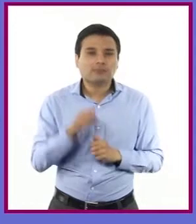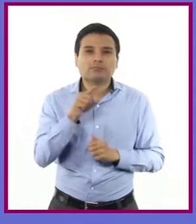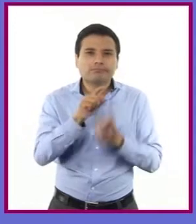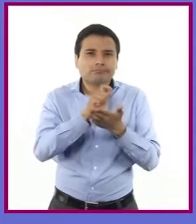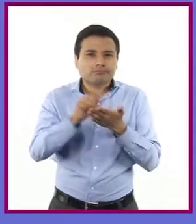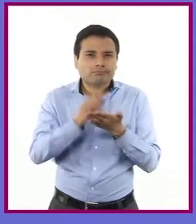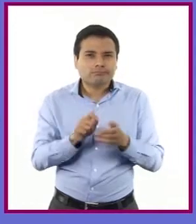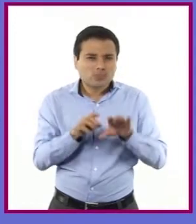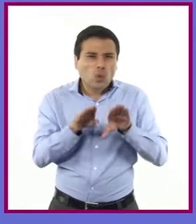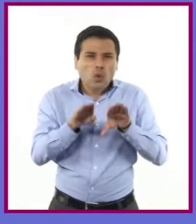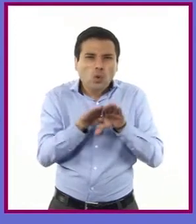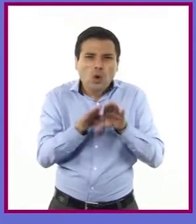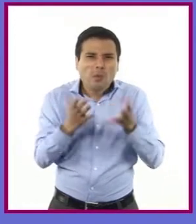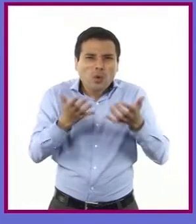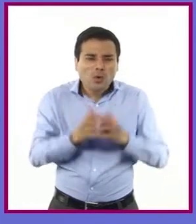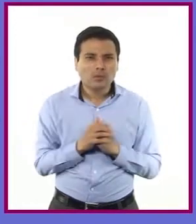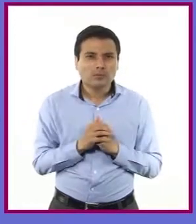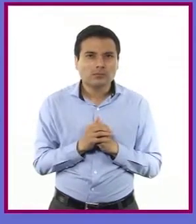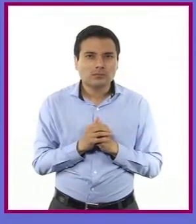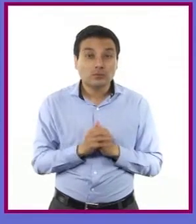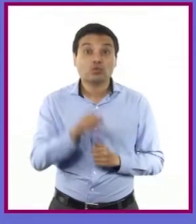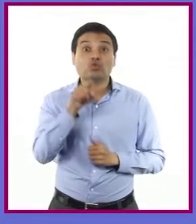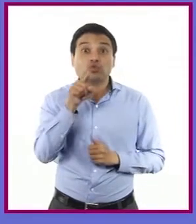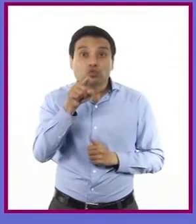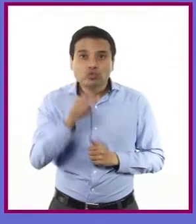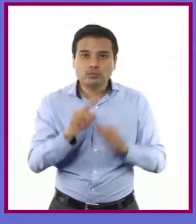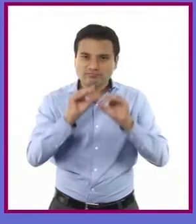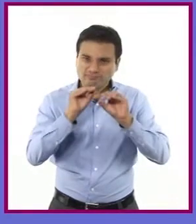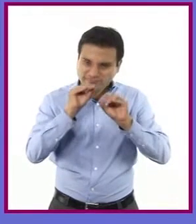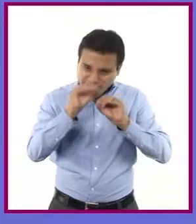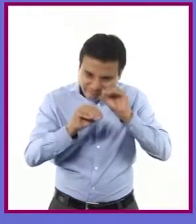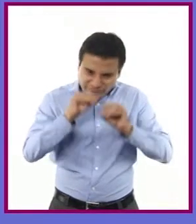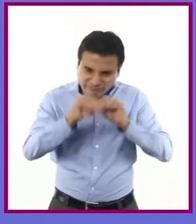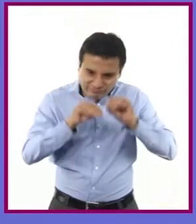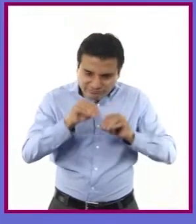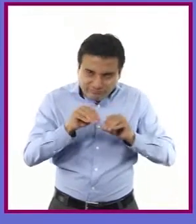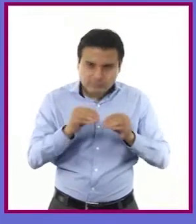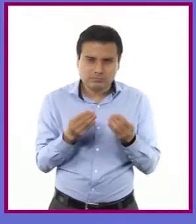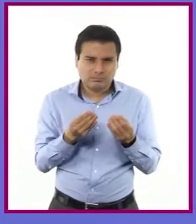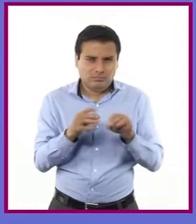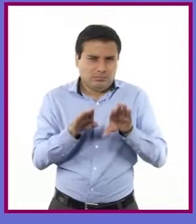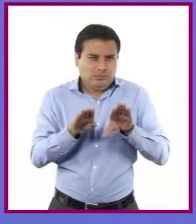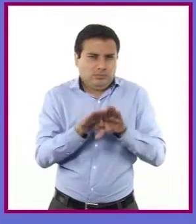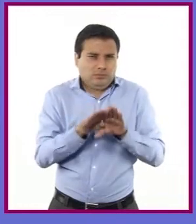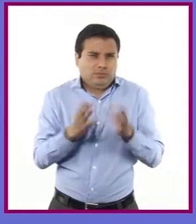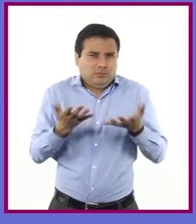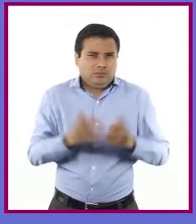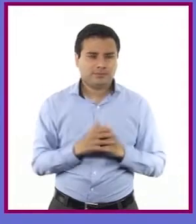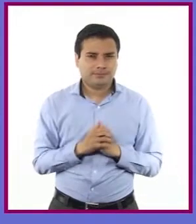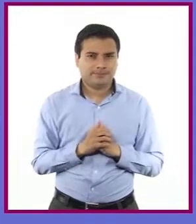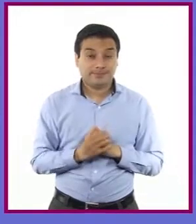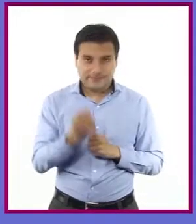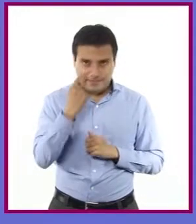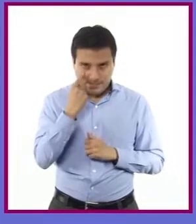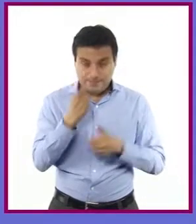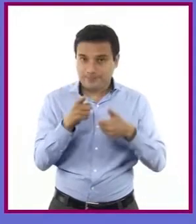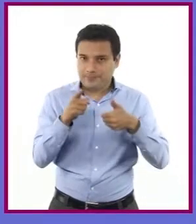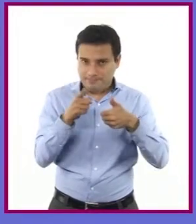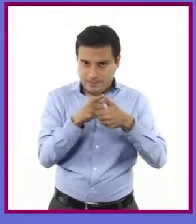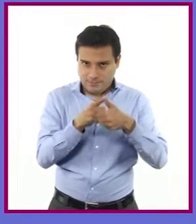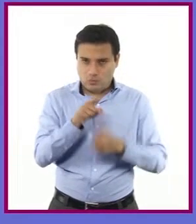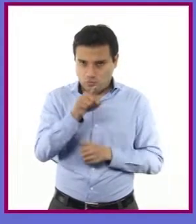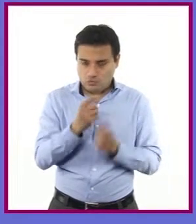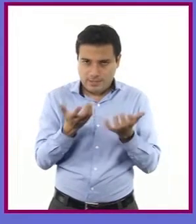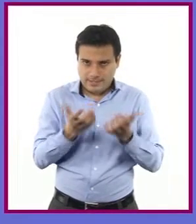uno? ¿Cómo integramos en un solo texto diferente tipo de información? Lo primero que debemos de